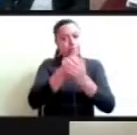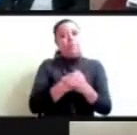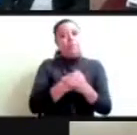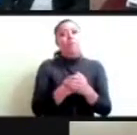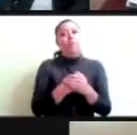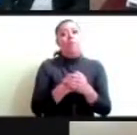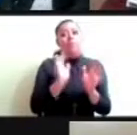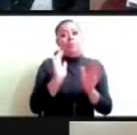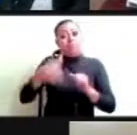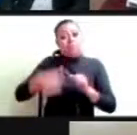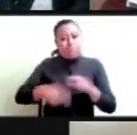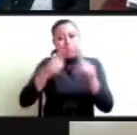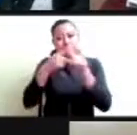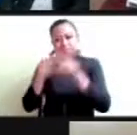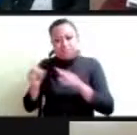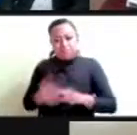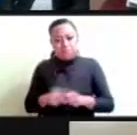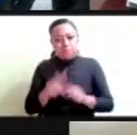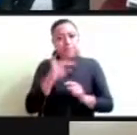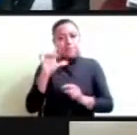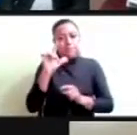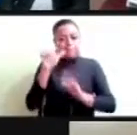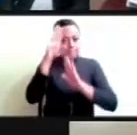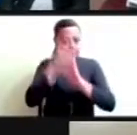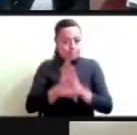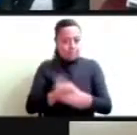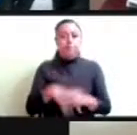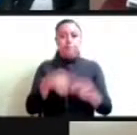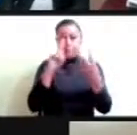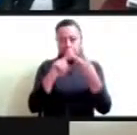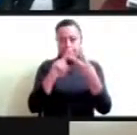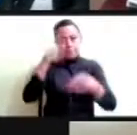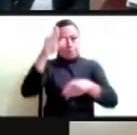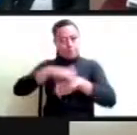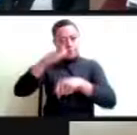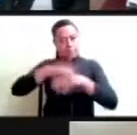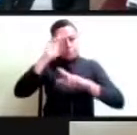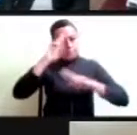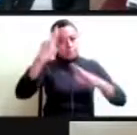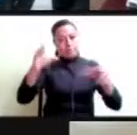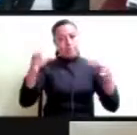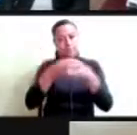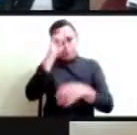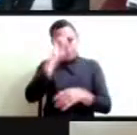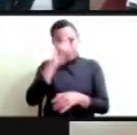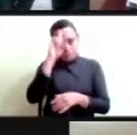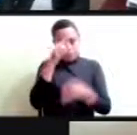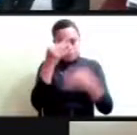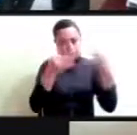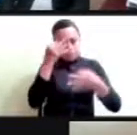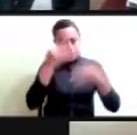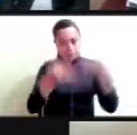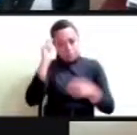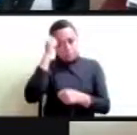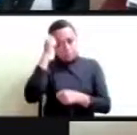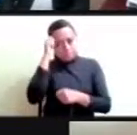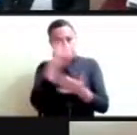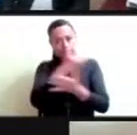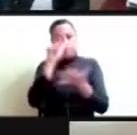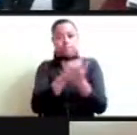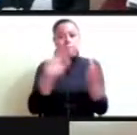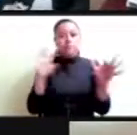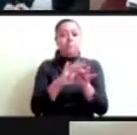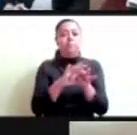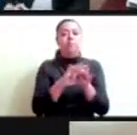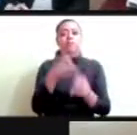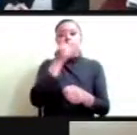viales. Segundo, se exhorta de forma respetuosa a la Consejería Jurídica y de Servicios Legales, a la Secretaría de